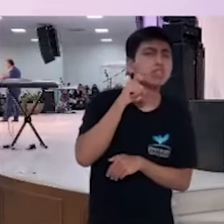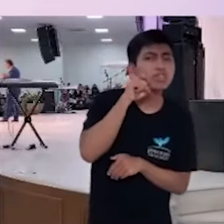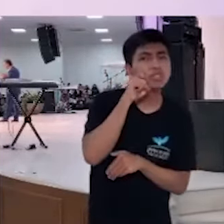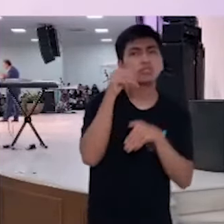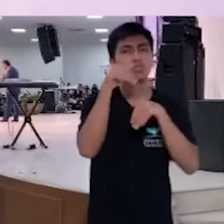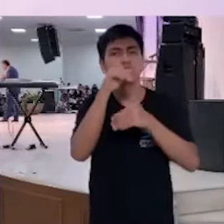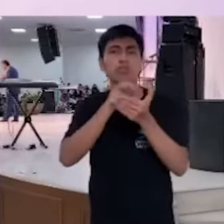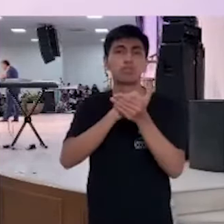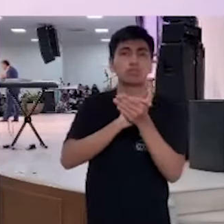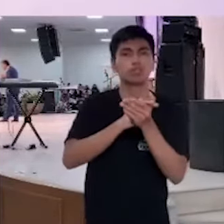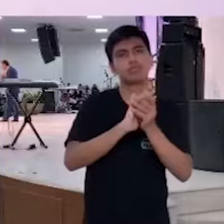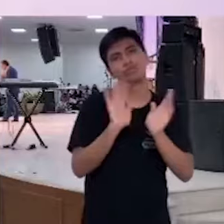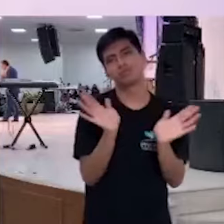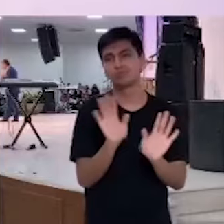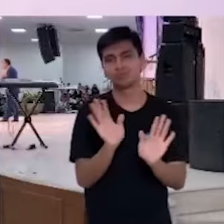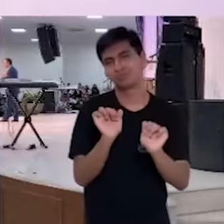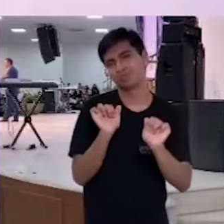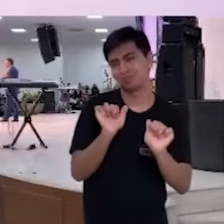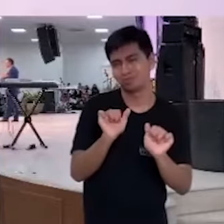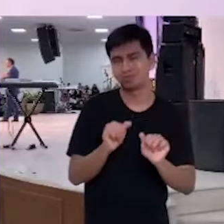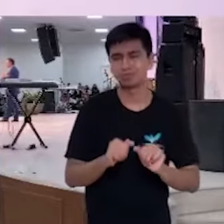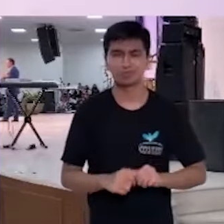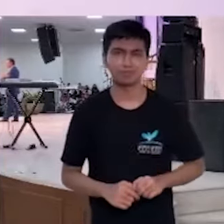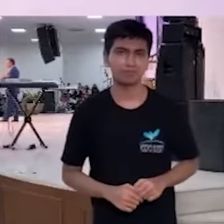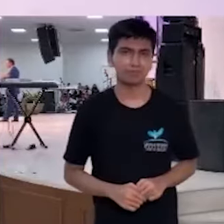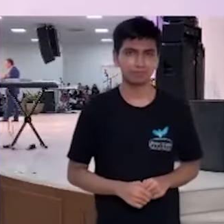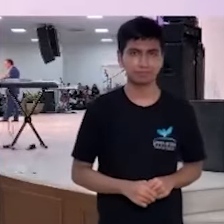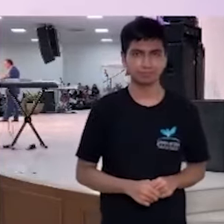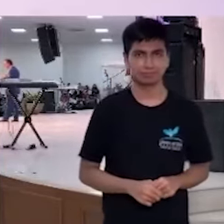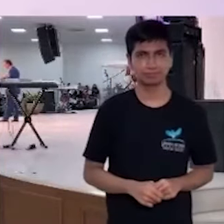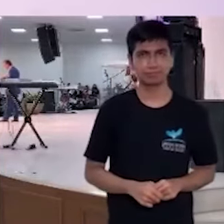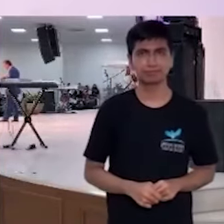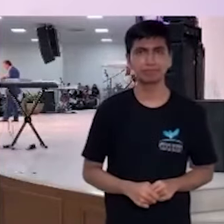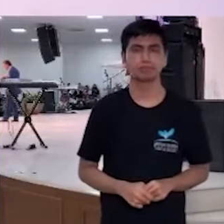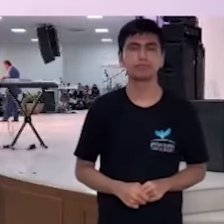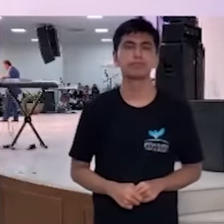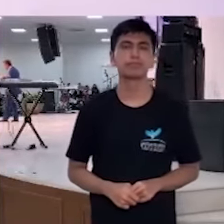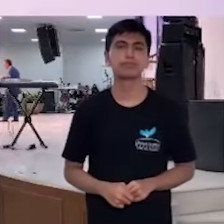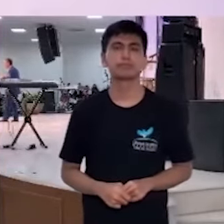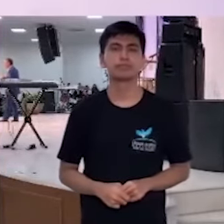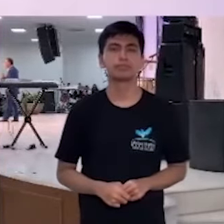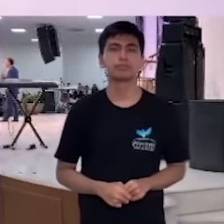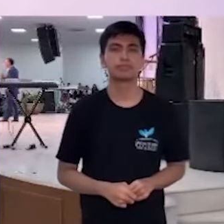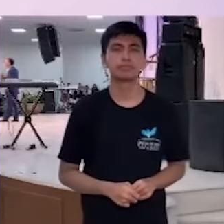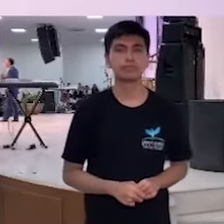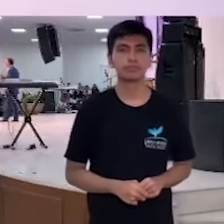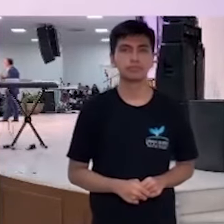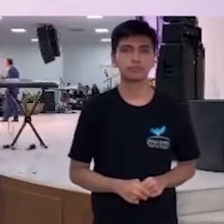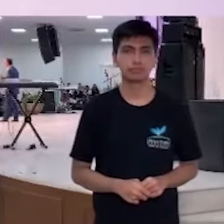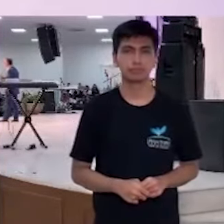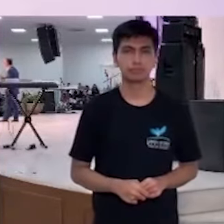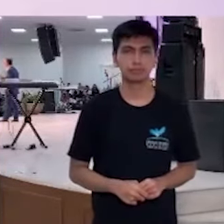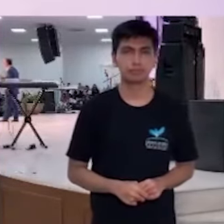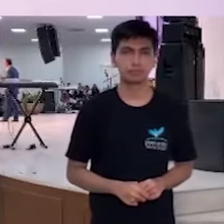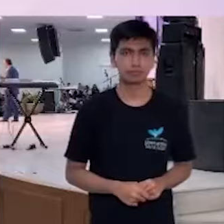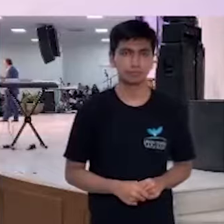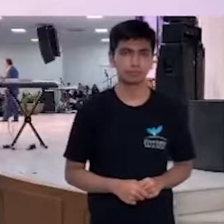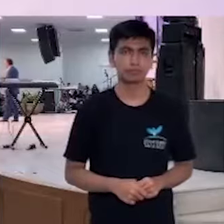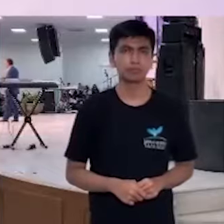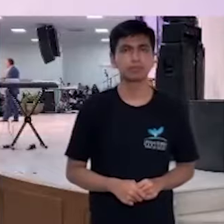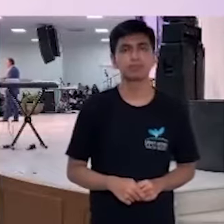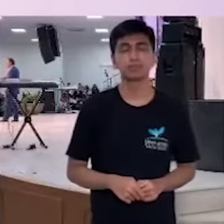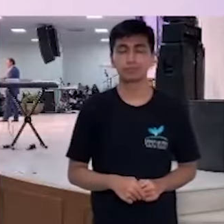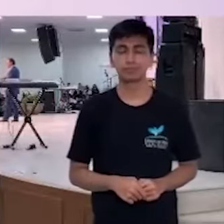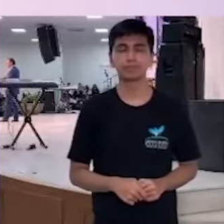fácil, cuidando nuestro corazón. ¿Por qué? Porque ahí es donde están todas nuestras emociones, en